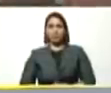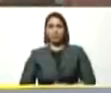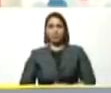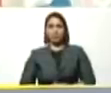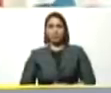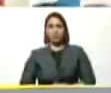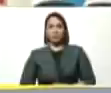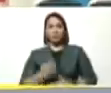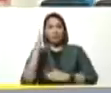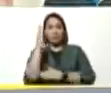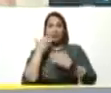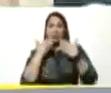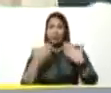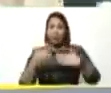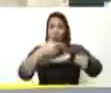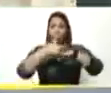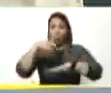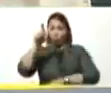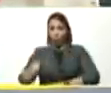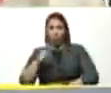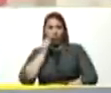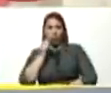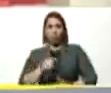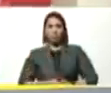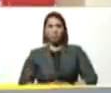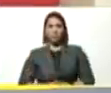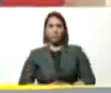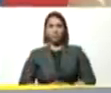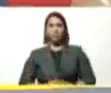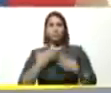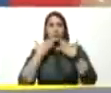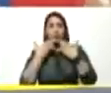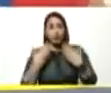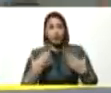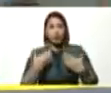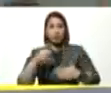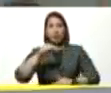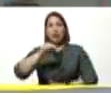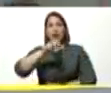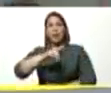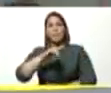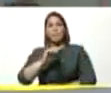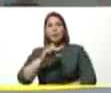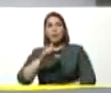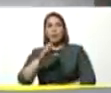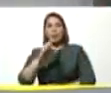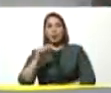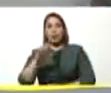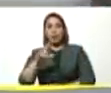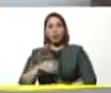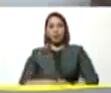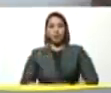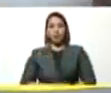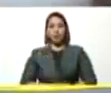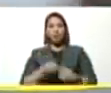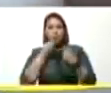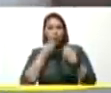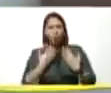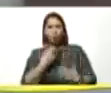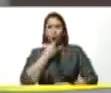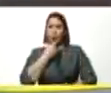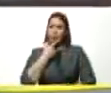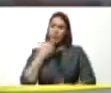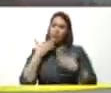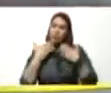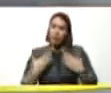Gracias a Lara, gobernador Adolfo Pereira. Gracias a Milcar. Y luego, qué bonito, otra vez.